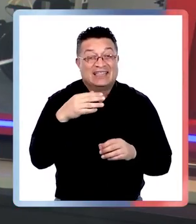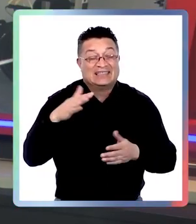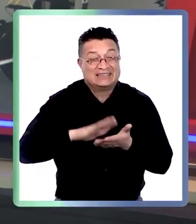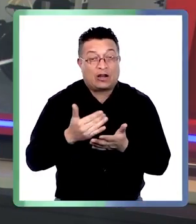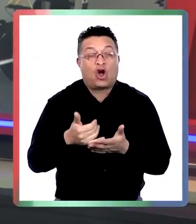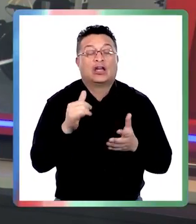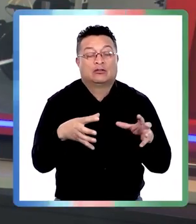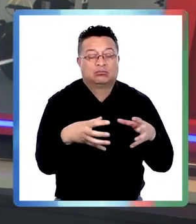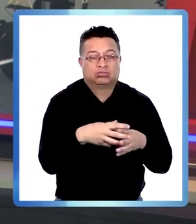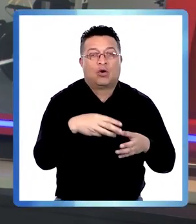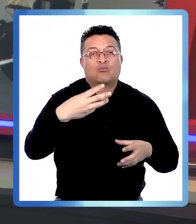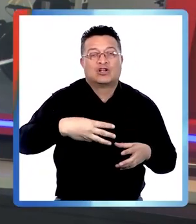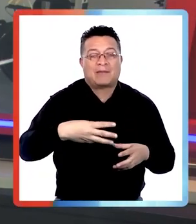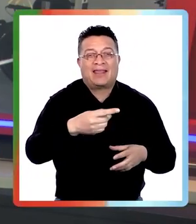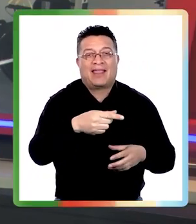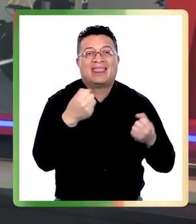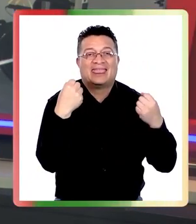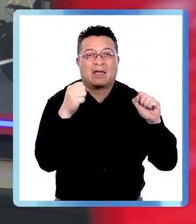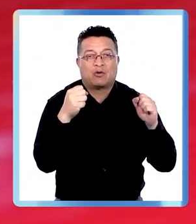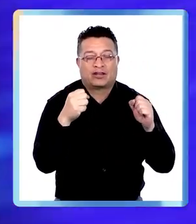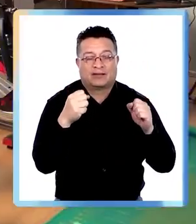Universidad Autónoma Televisión con la nota.